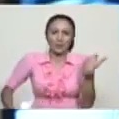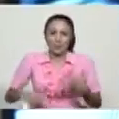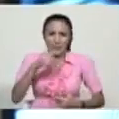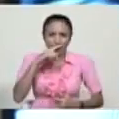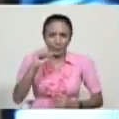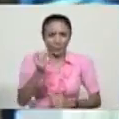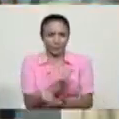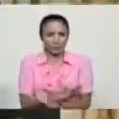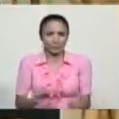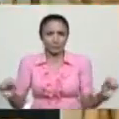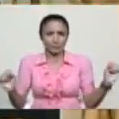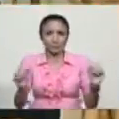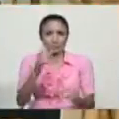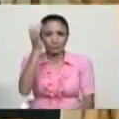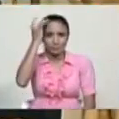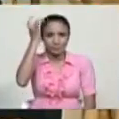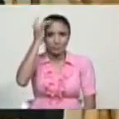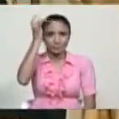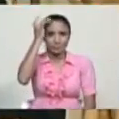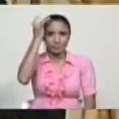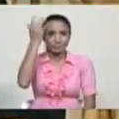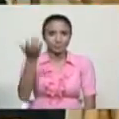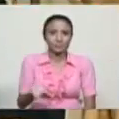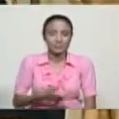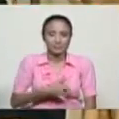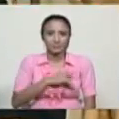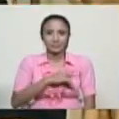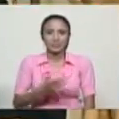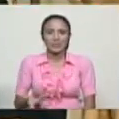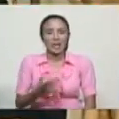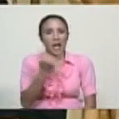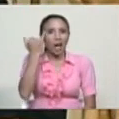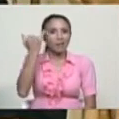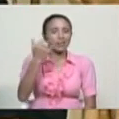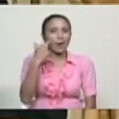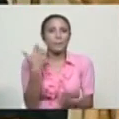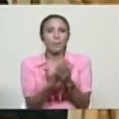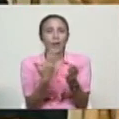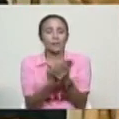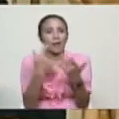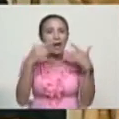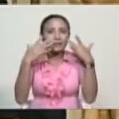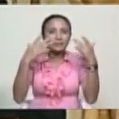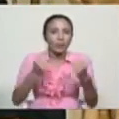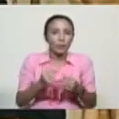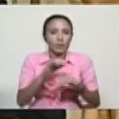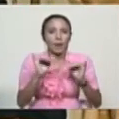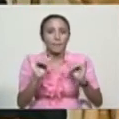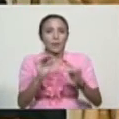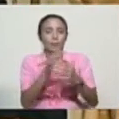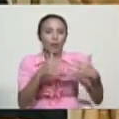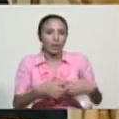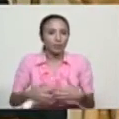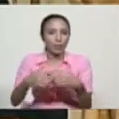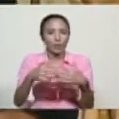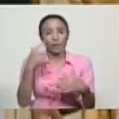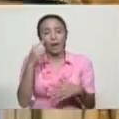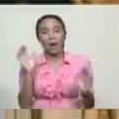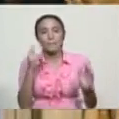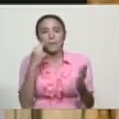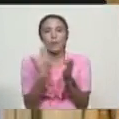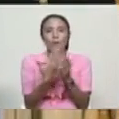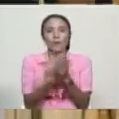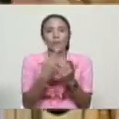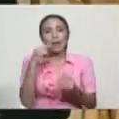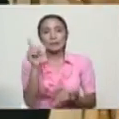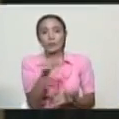Maduro, y que pretenden poner a prueba la seguridad y la defensa de Estados Unidos, no